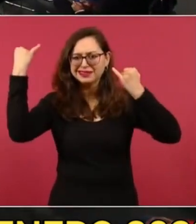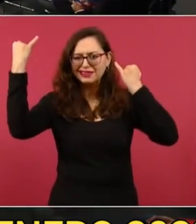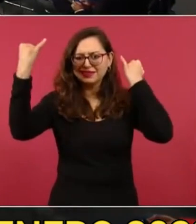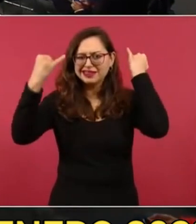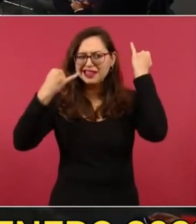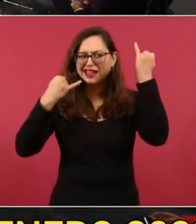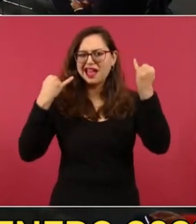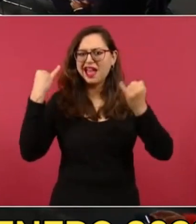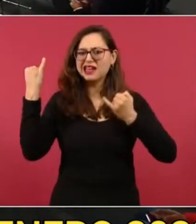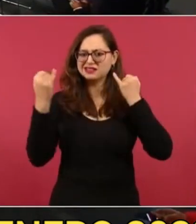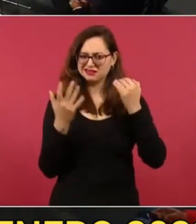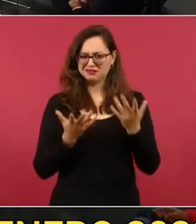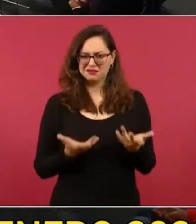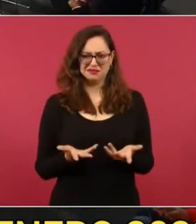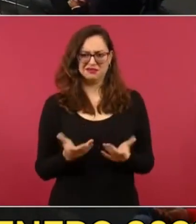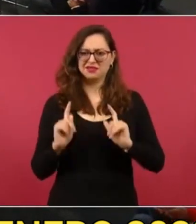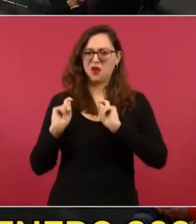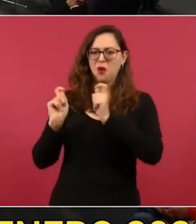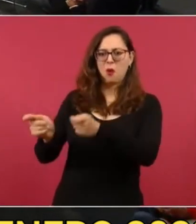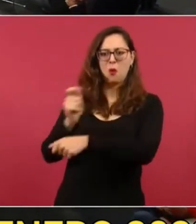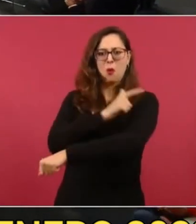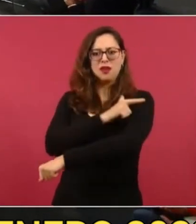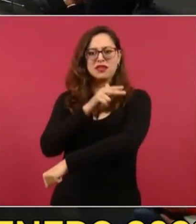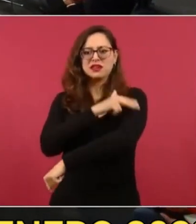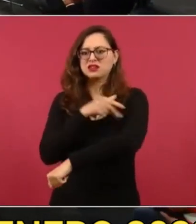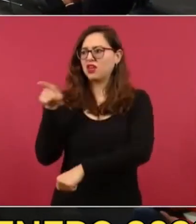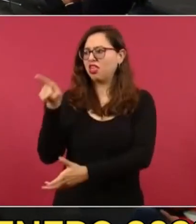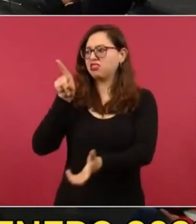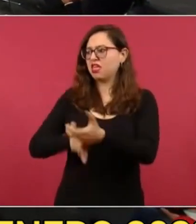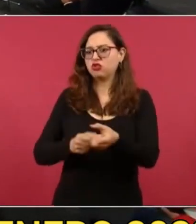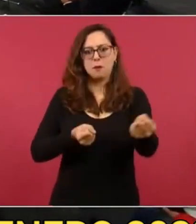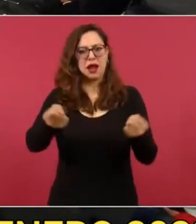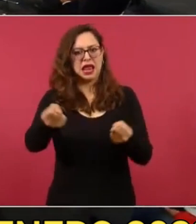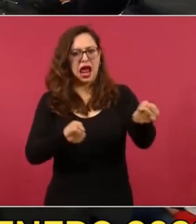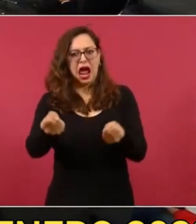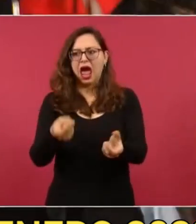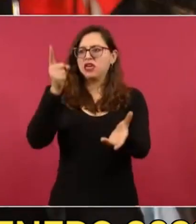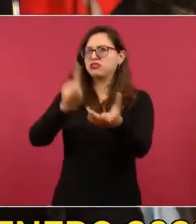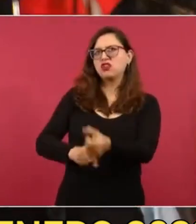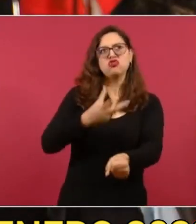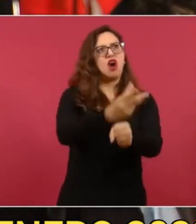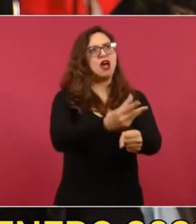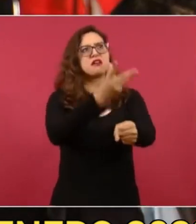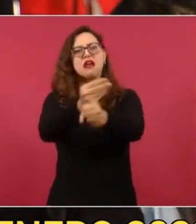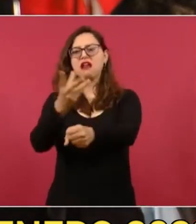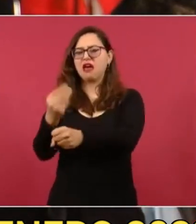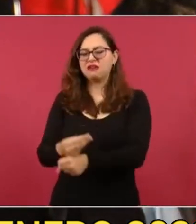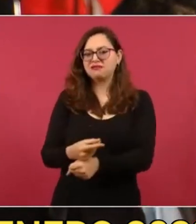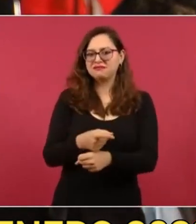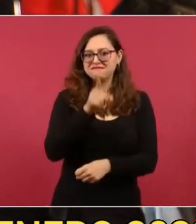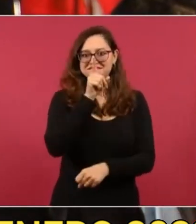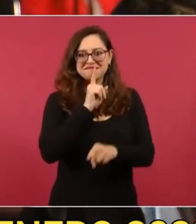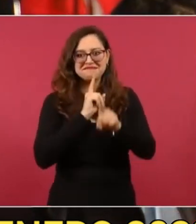un tema de como si la Guardia Nacional fuera a operar el metro. O sea, llegaron a ese punto y yo